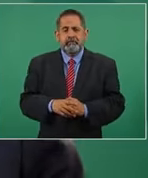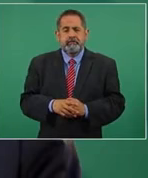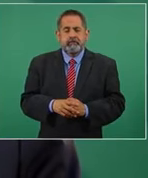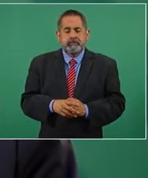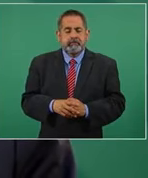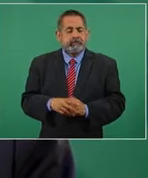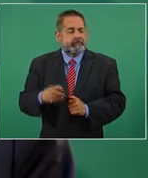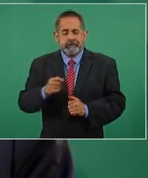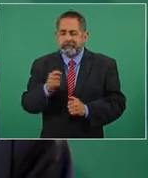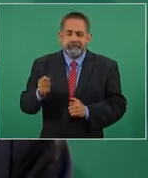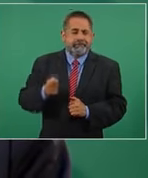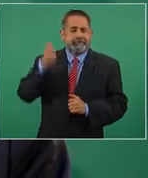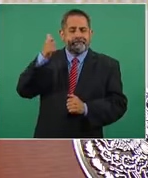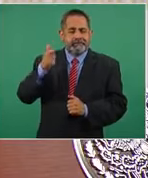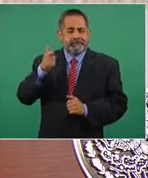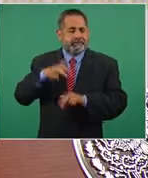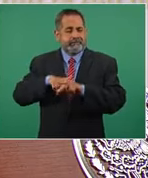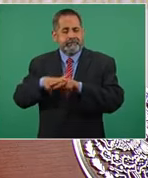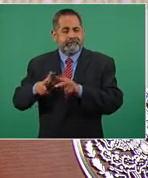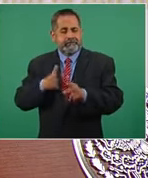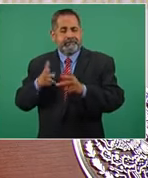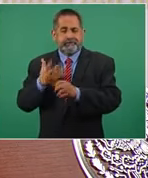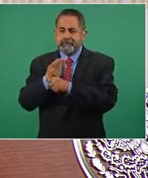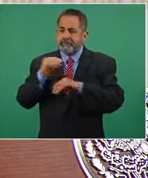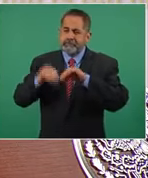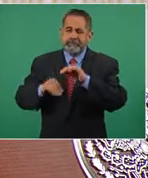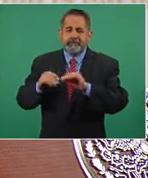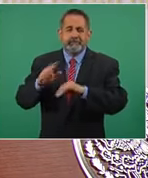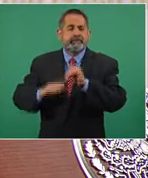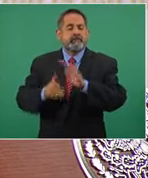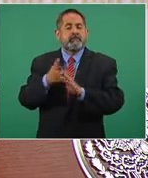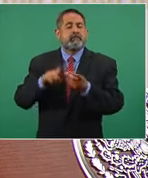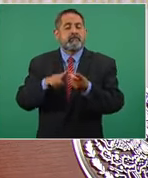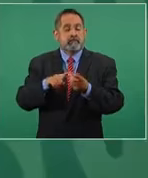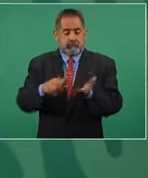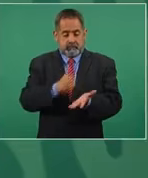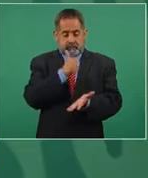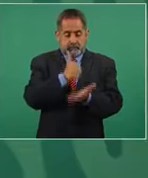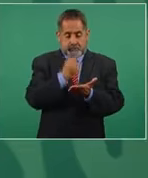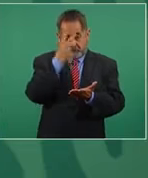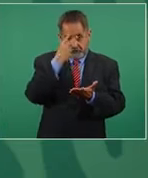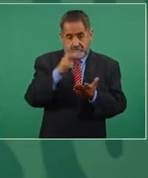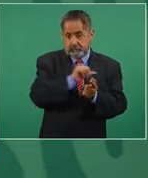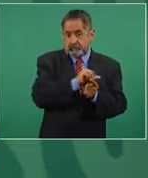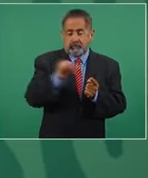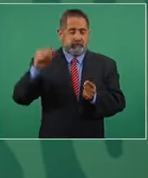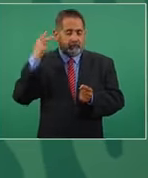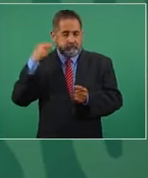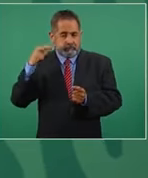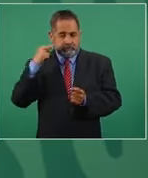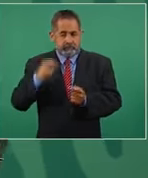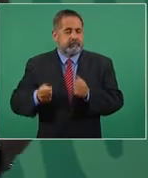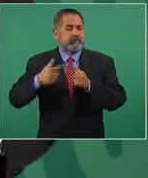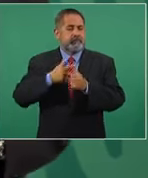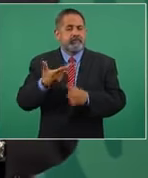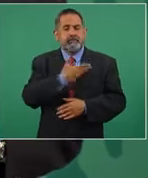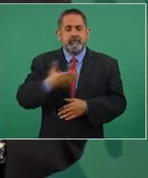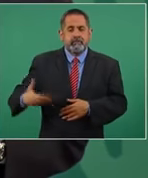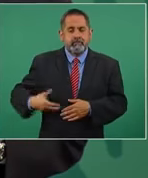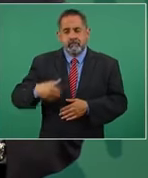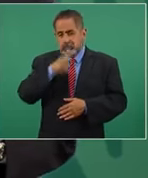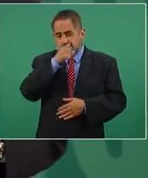El primer ferrocarril que se construyó fue el de la Ciudad de México a Veracruz. Lo inició el presidente Juárez, lo terminó